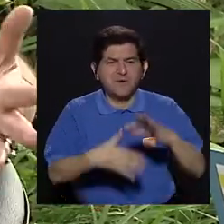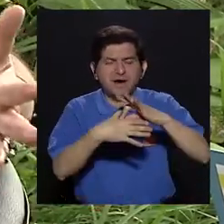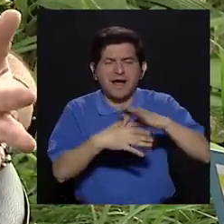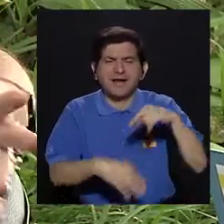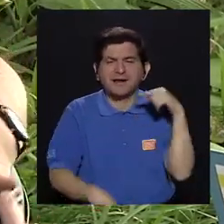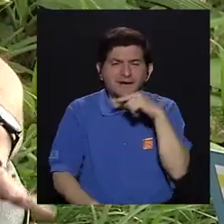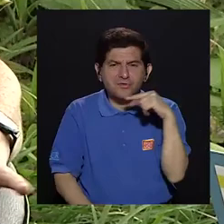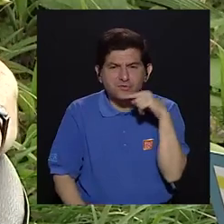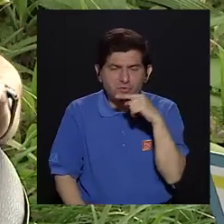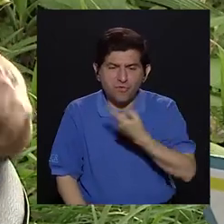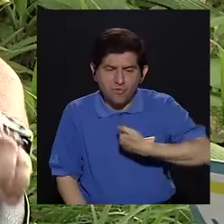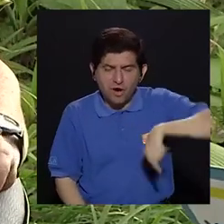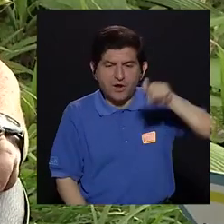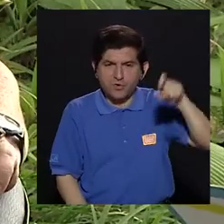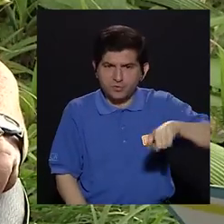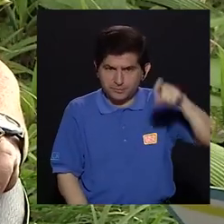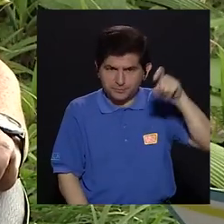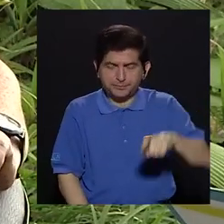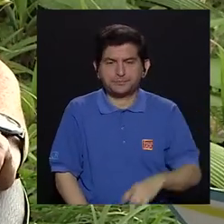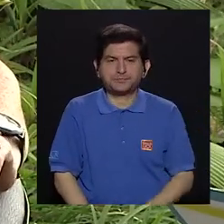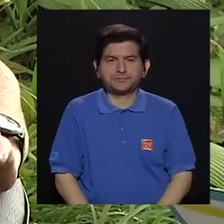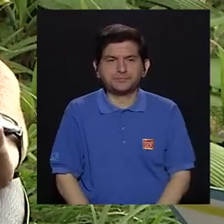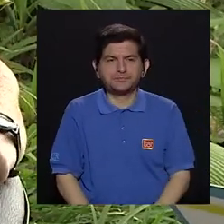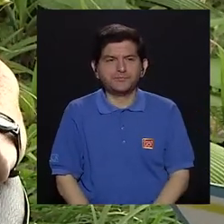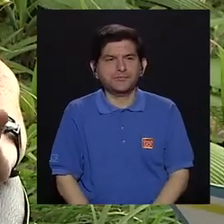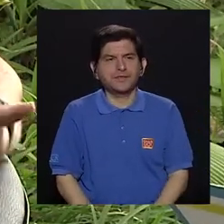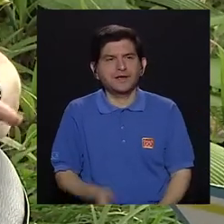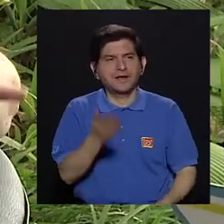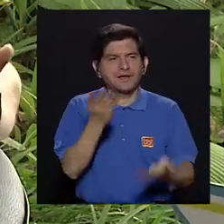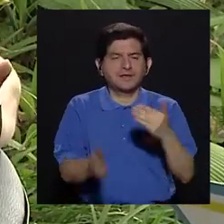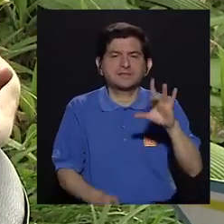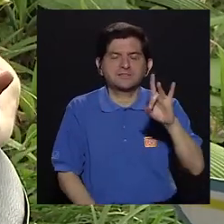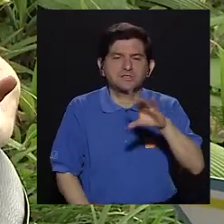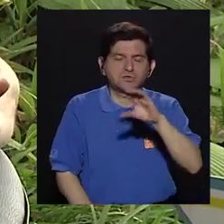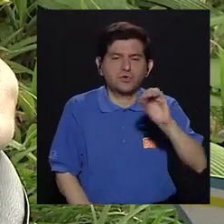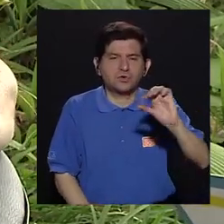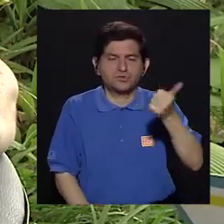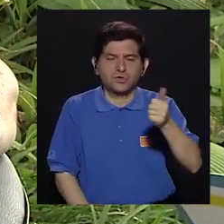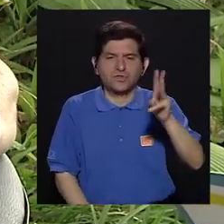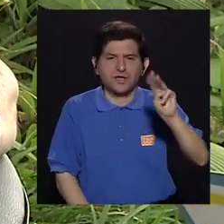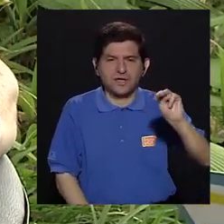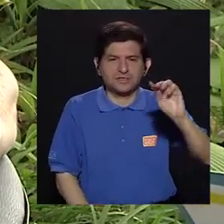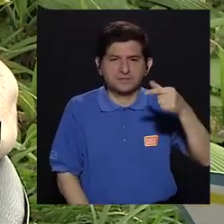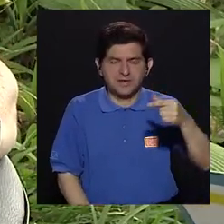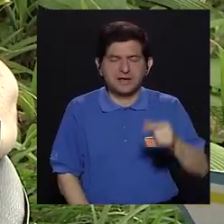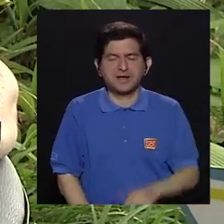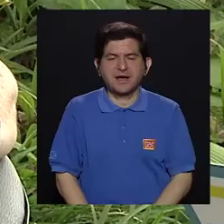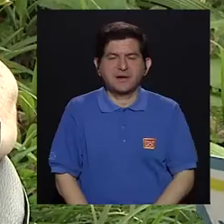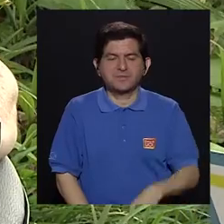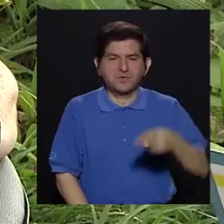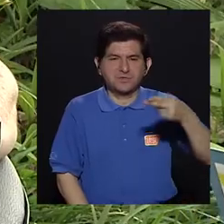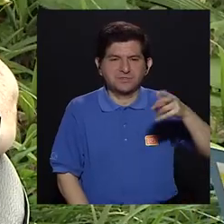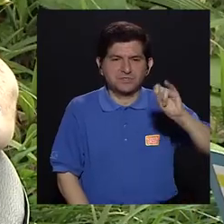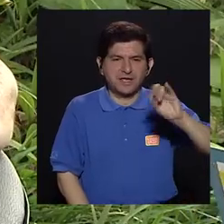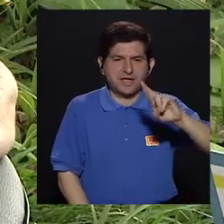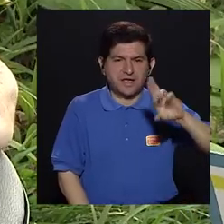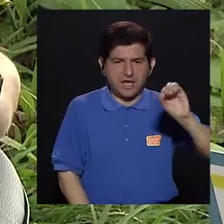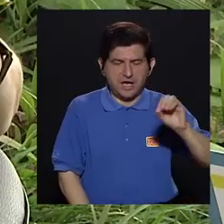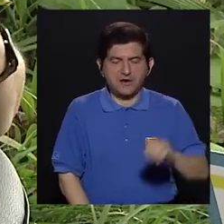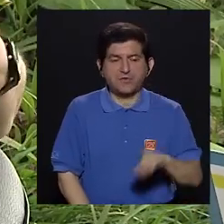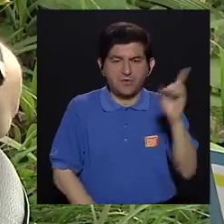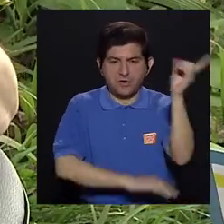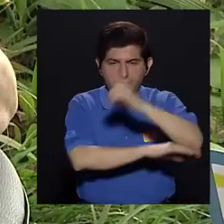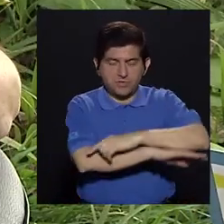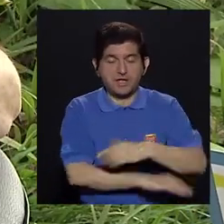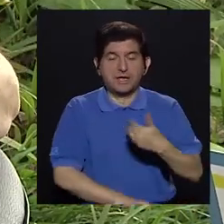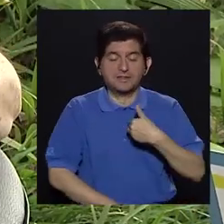rojas, ¿verdad? Nosotros necesitaríamos entre 8 y 10 miligramos de hierro por día. Cuando